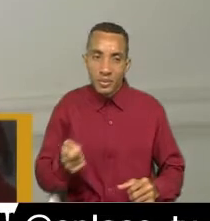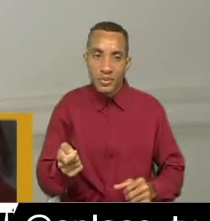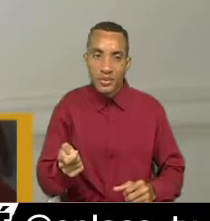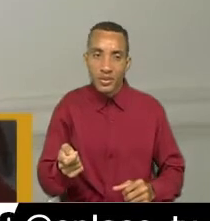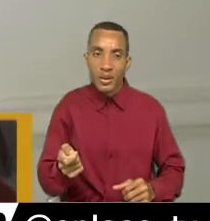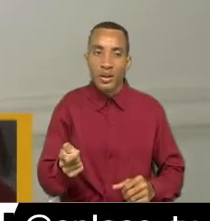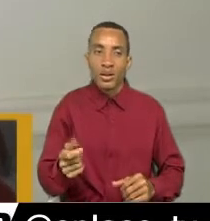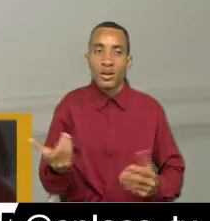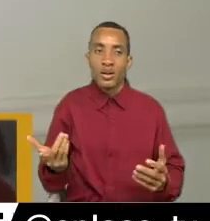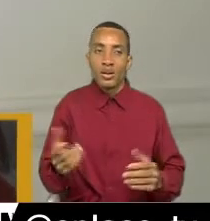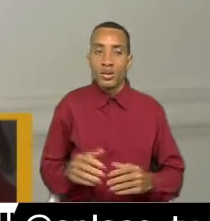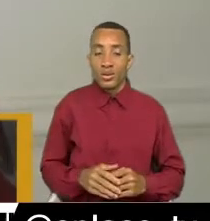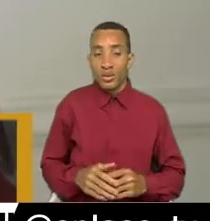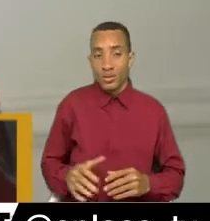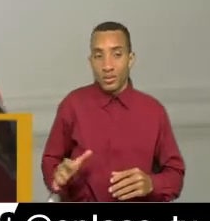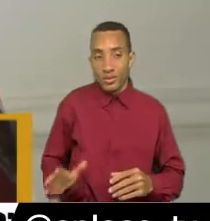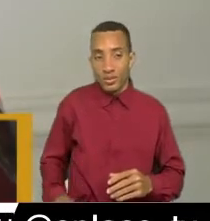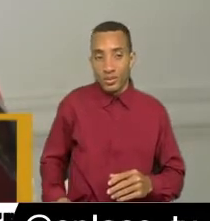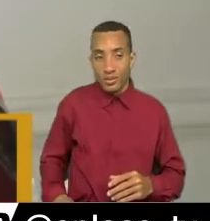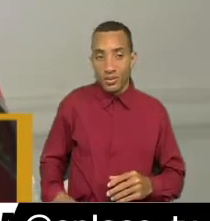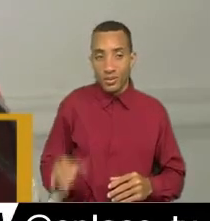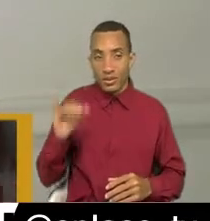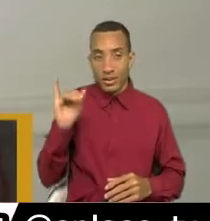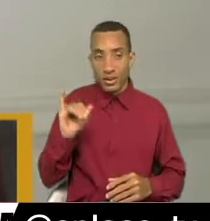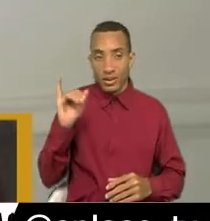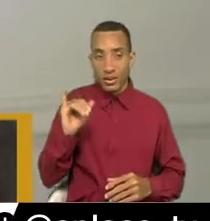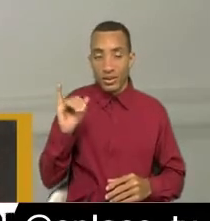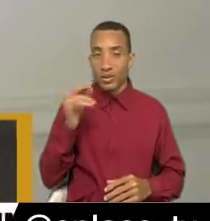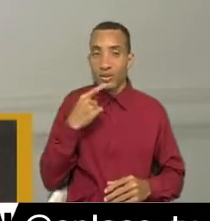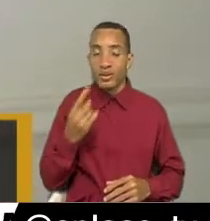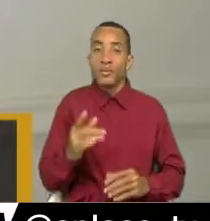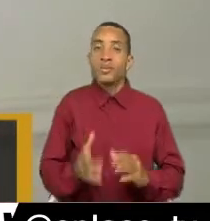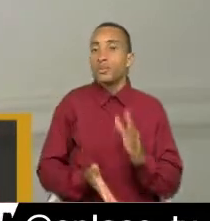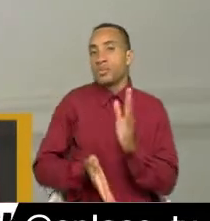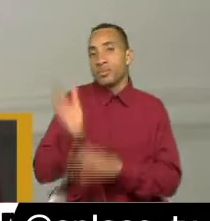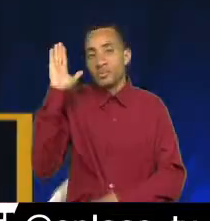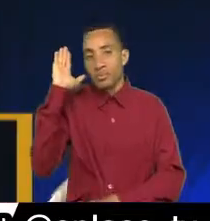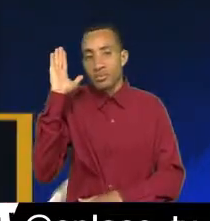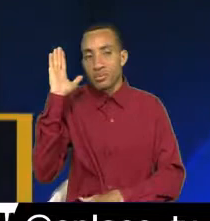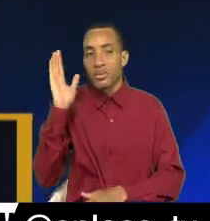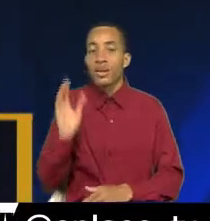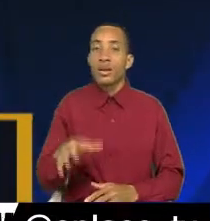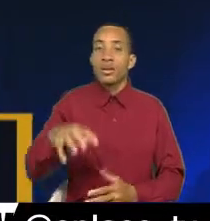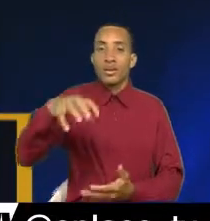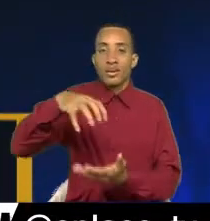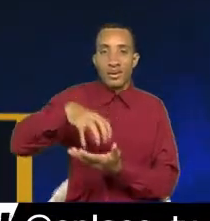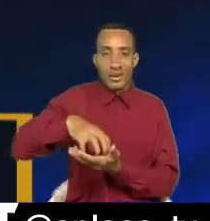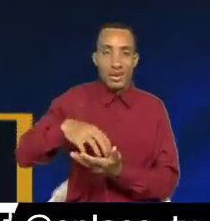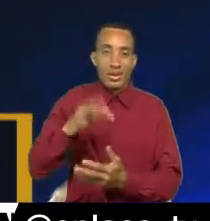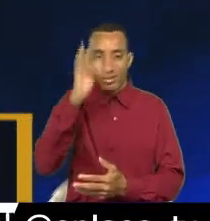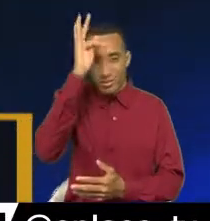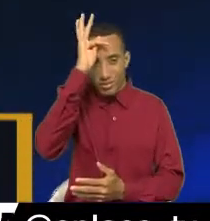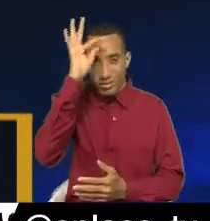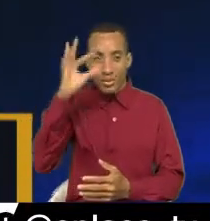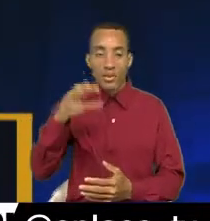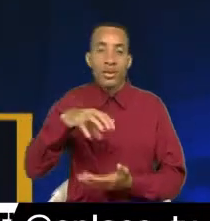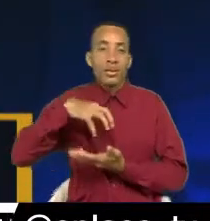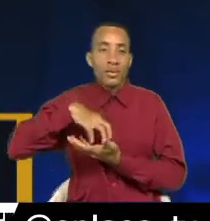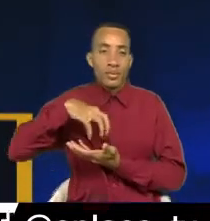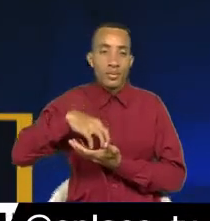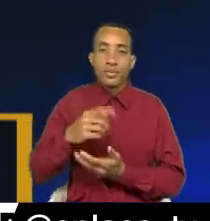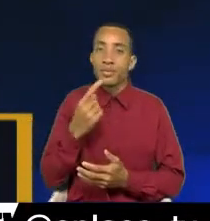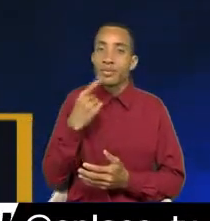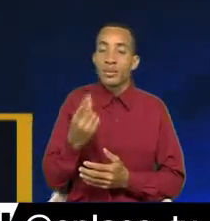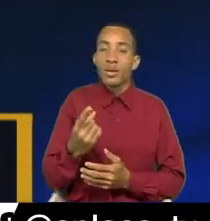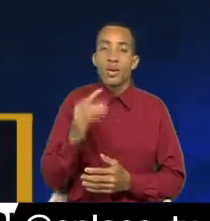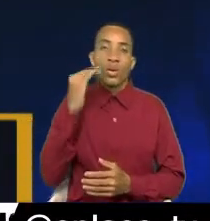blanca en muslo izquierdo, el cual es transportado al puesto de salud del Castillo. Según las primeras versiones del hecho, el joven fue agredido en